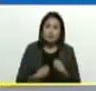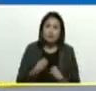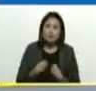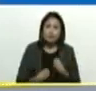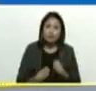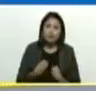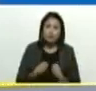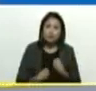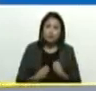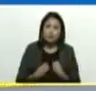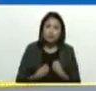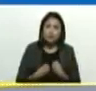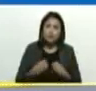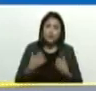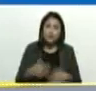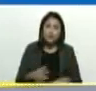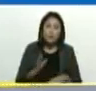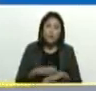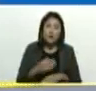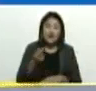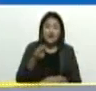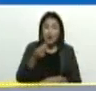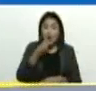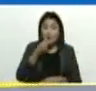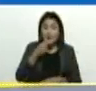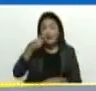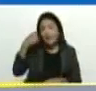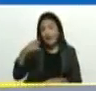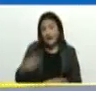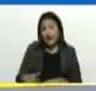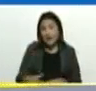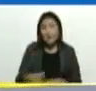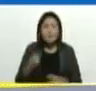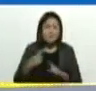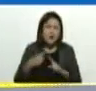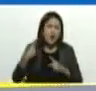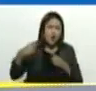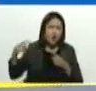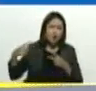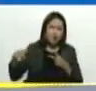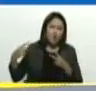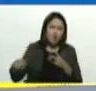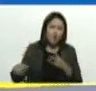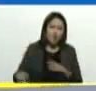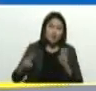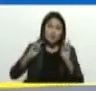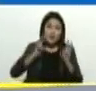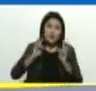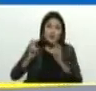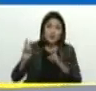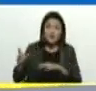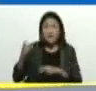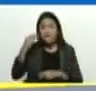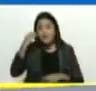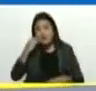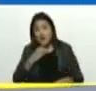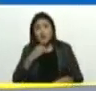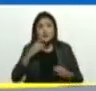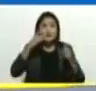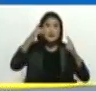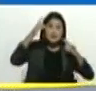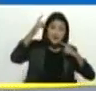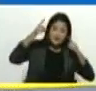altos precios de los alimentos, entre otros asuntos, y Fidel y Chávez una vez